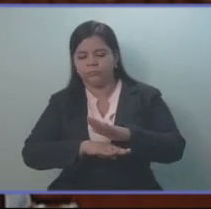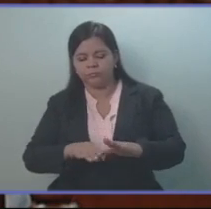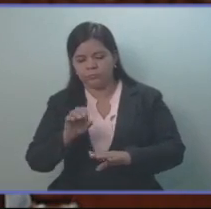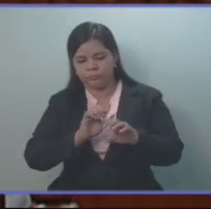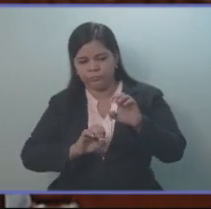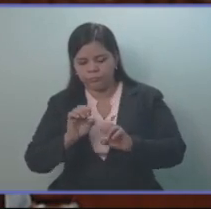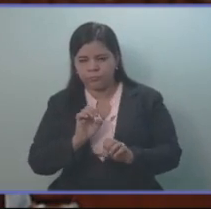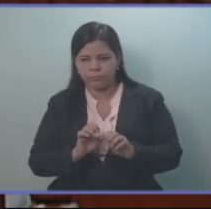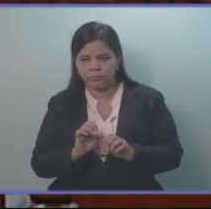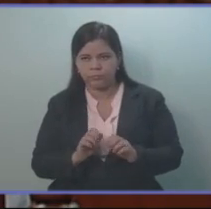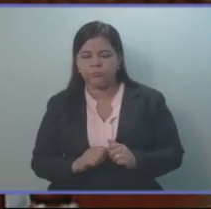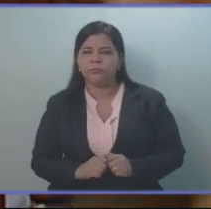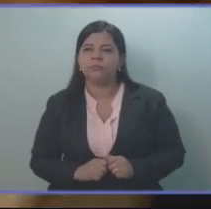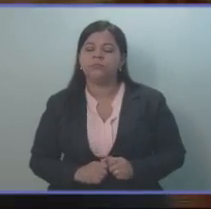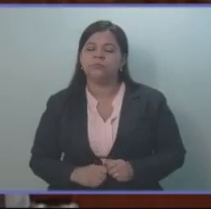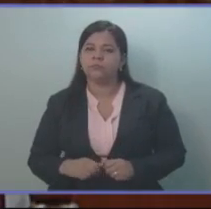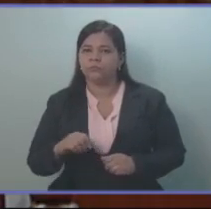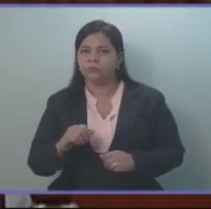la